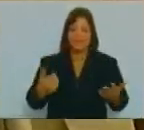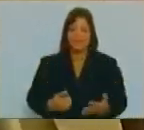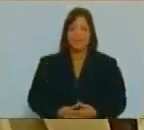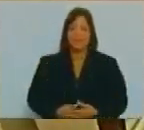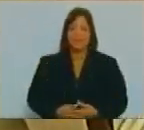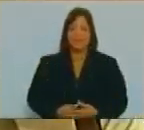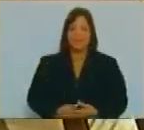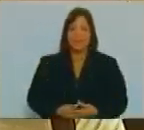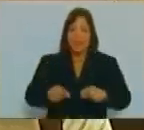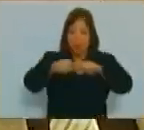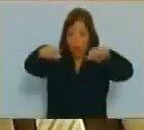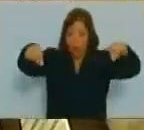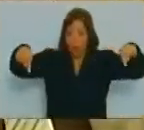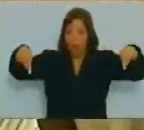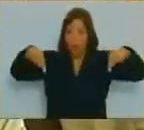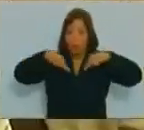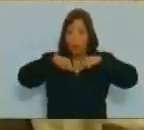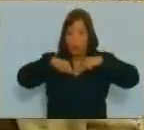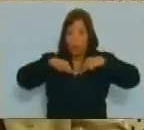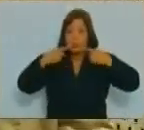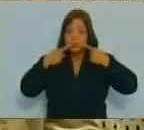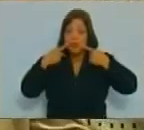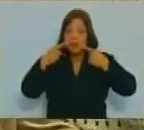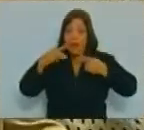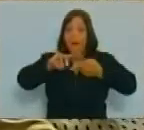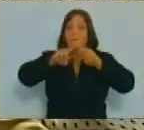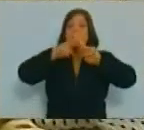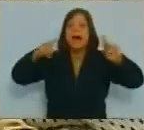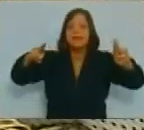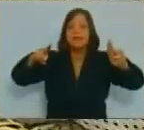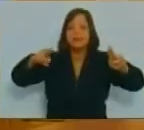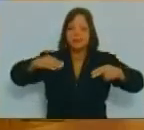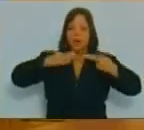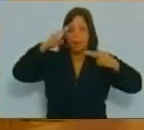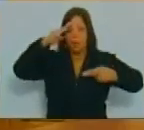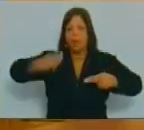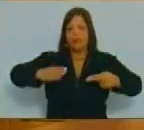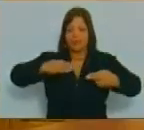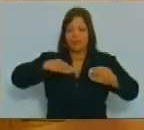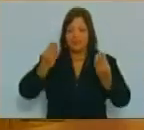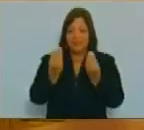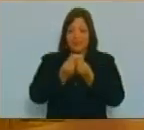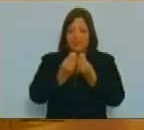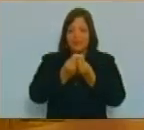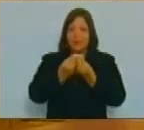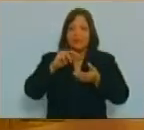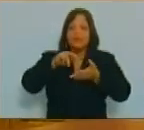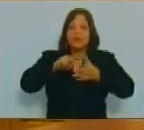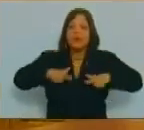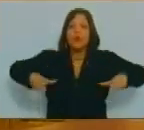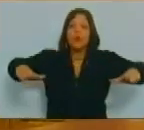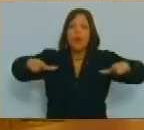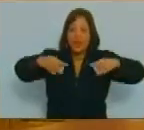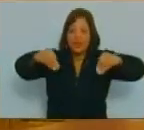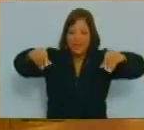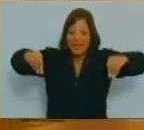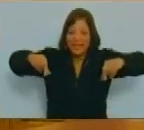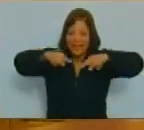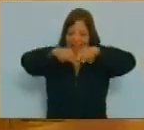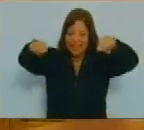que los cuadrantes de paz que llevamos a hablar de eso se convierta en un espacio territorial